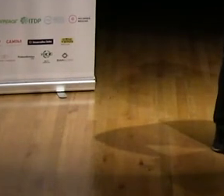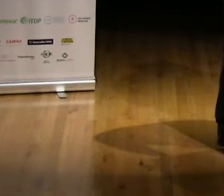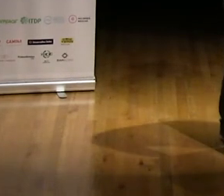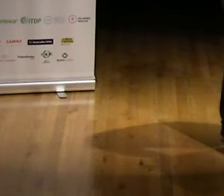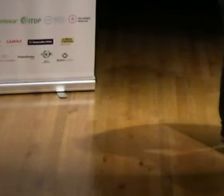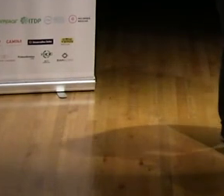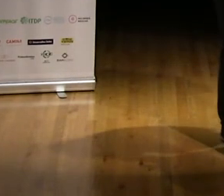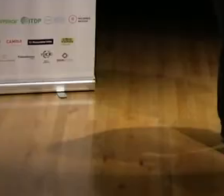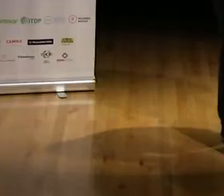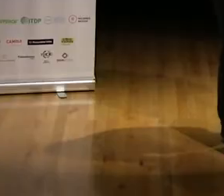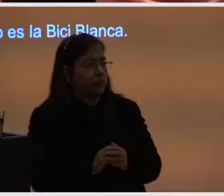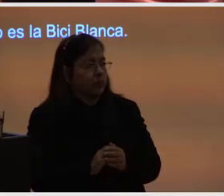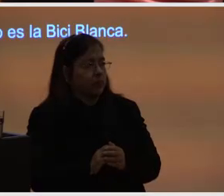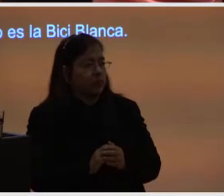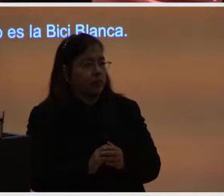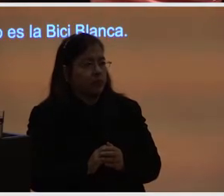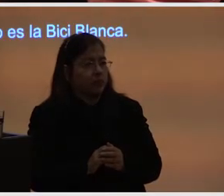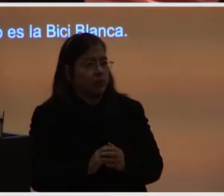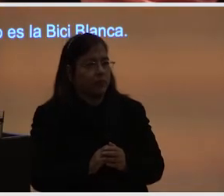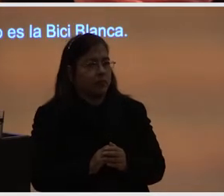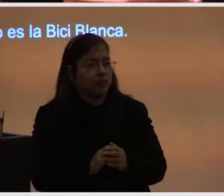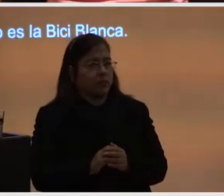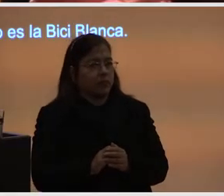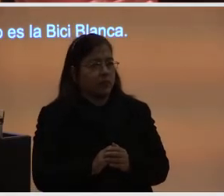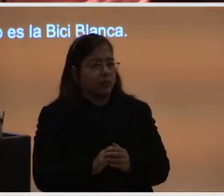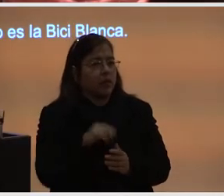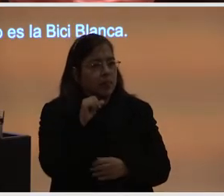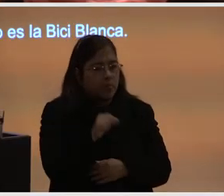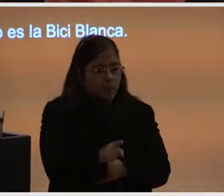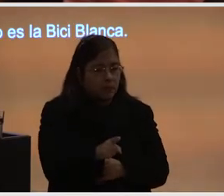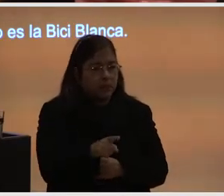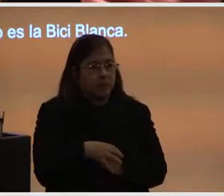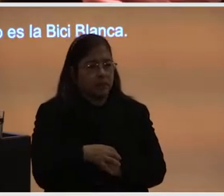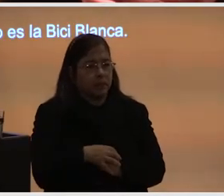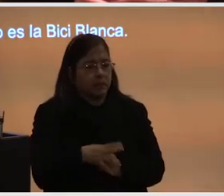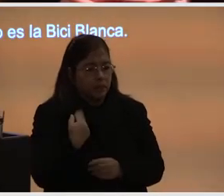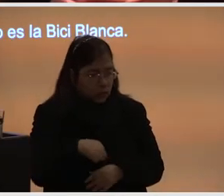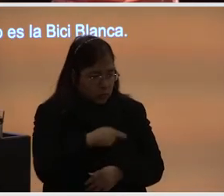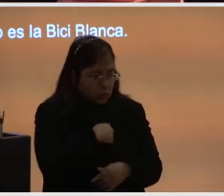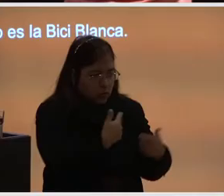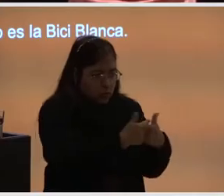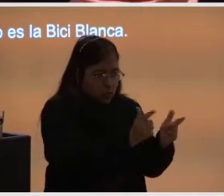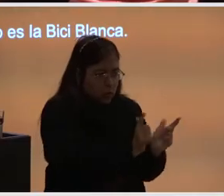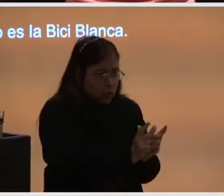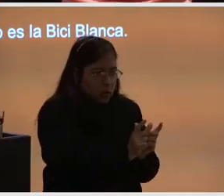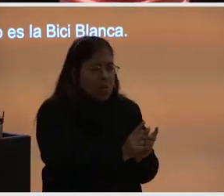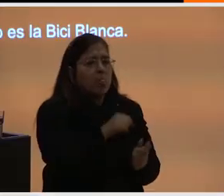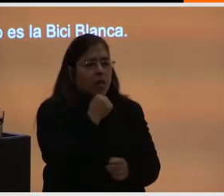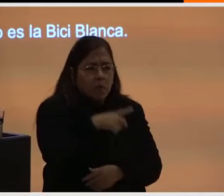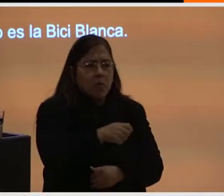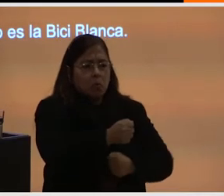transporte y la movilidad en la ciudad también este nosotros somos un grupo que también hacemos protesta